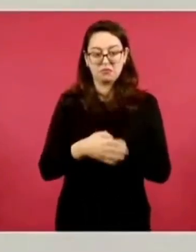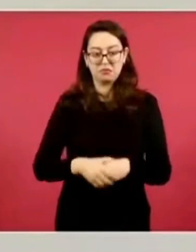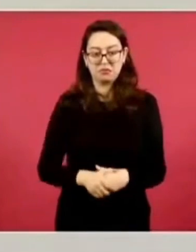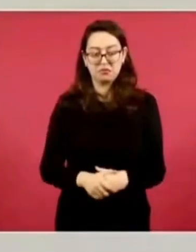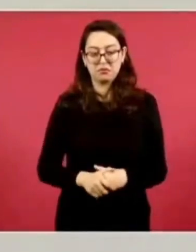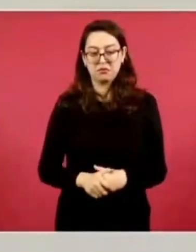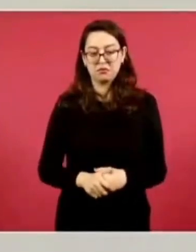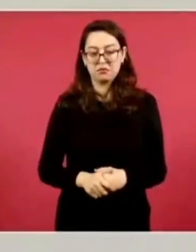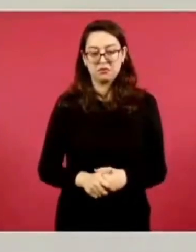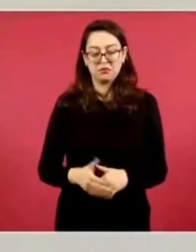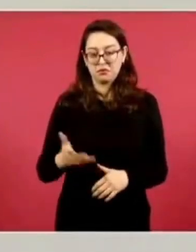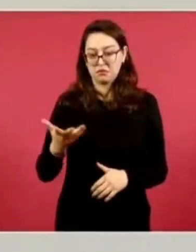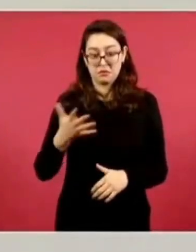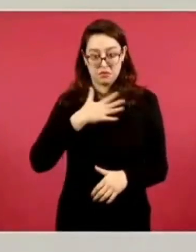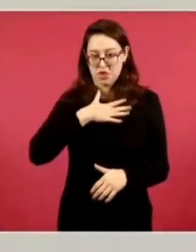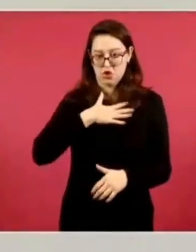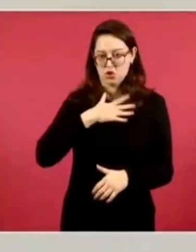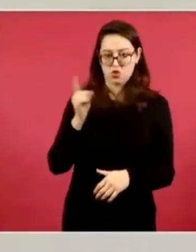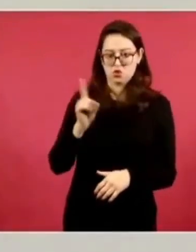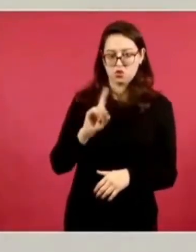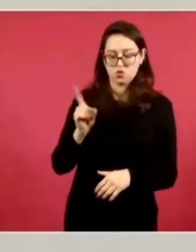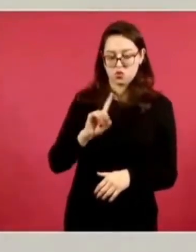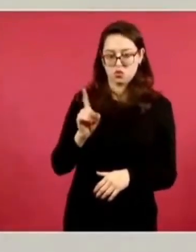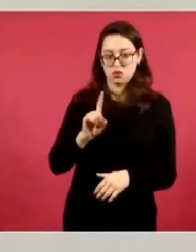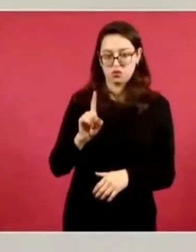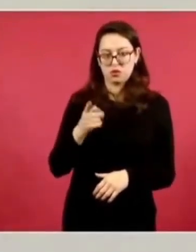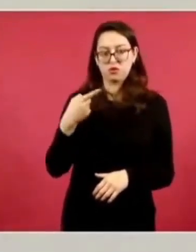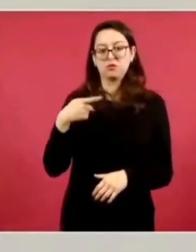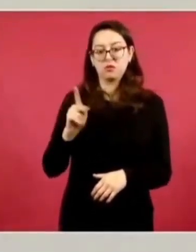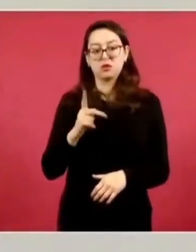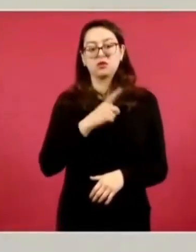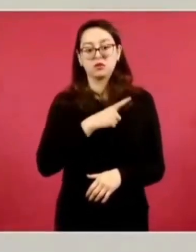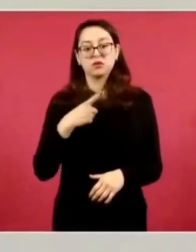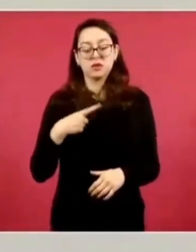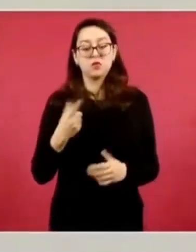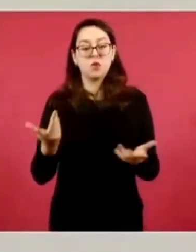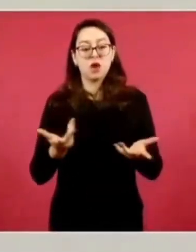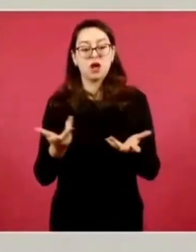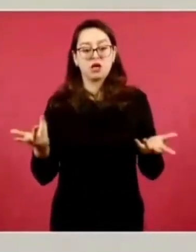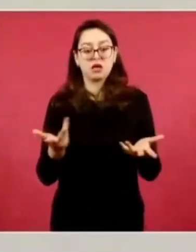No es mío, aclaro, pero es necesario hacer esto.